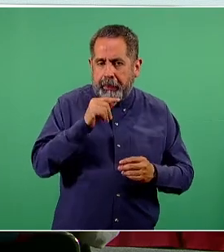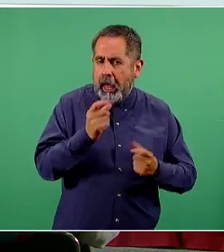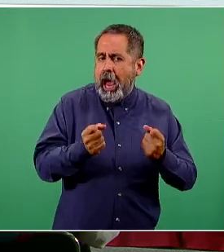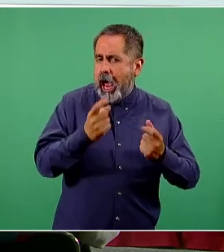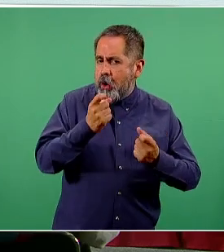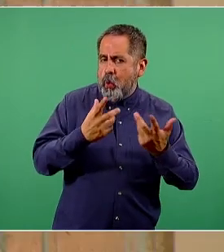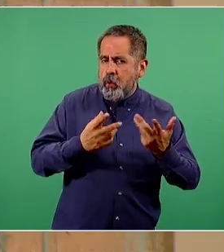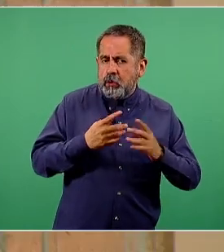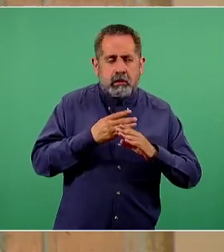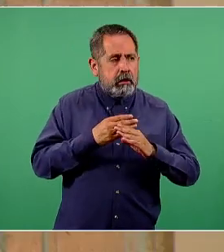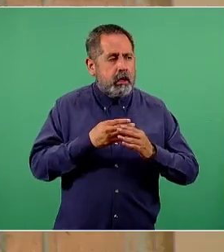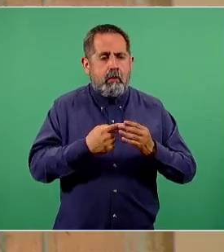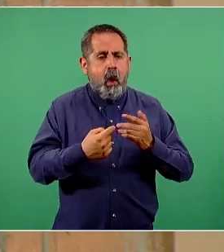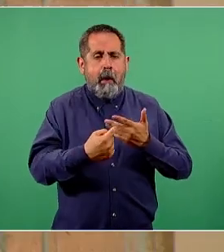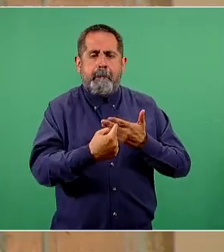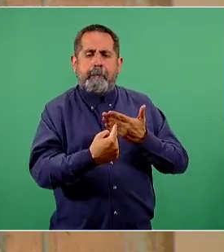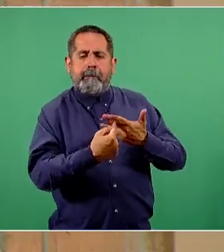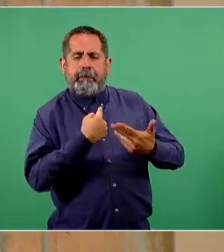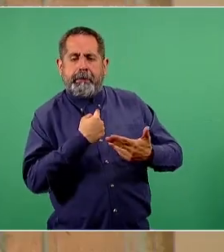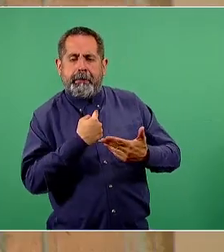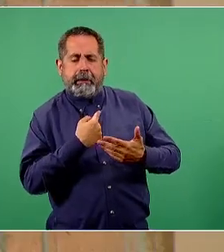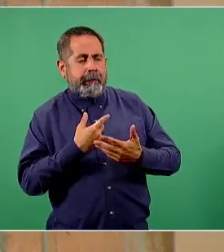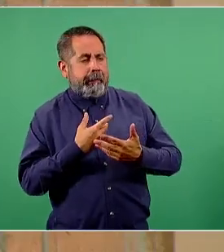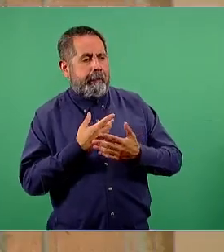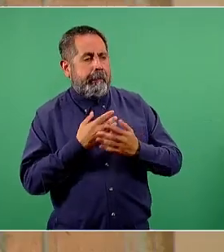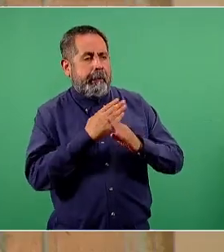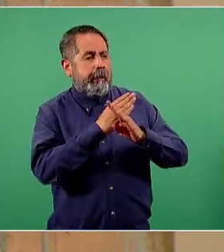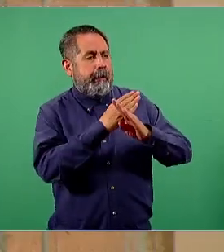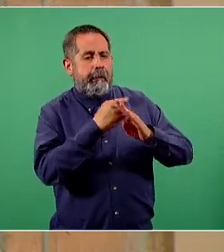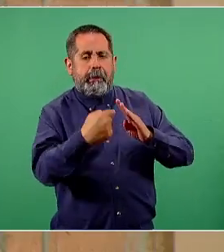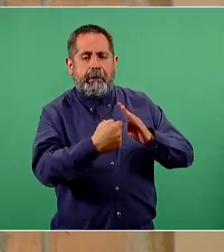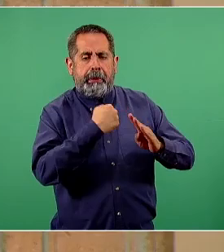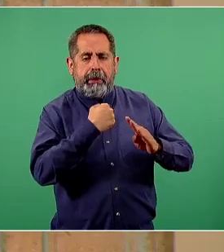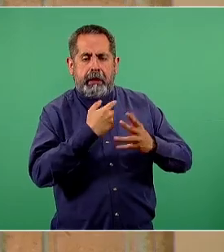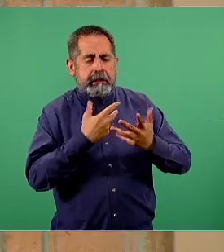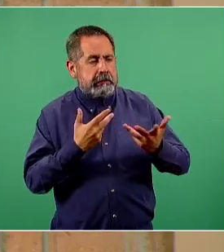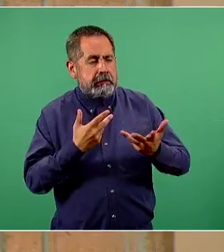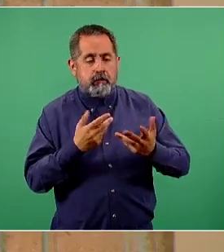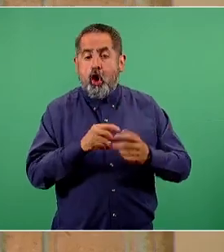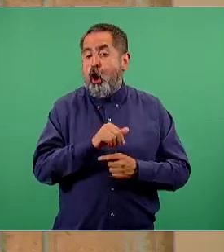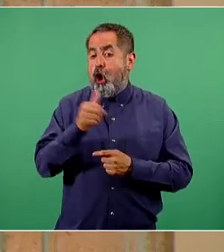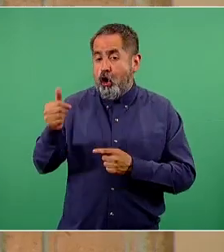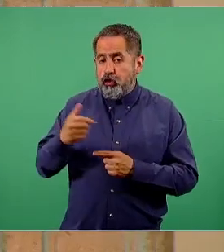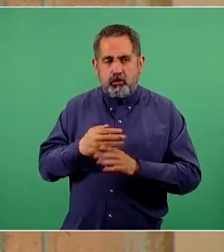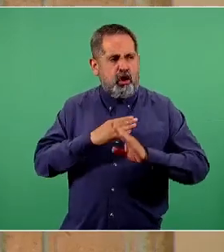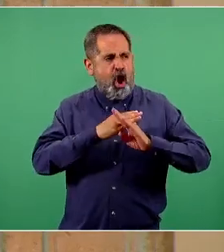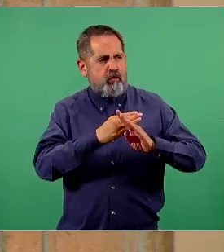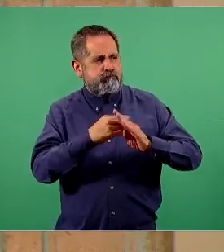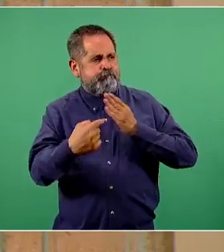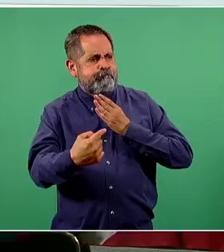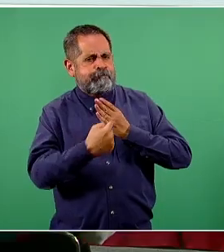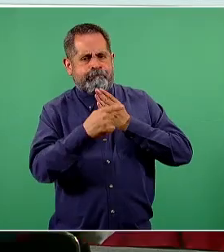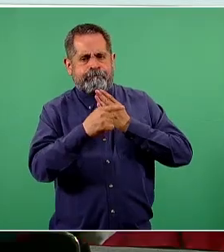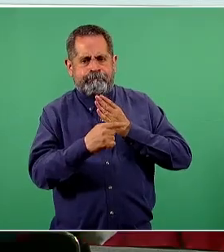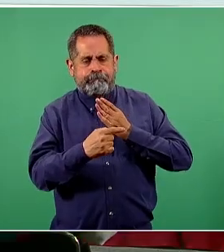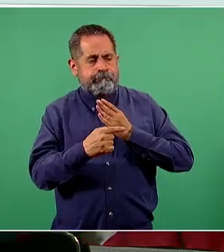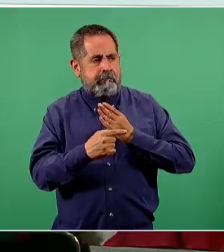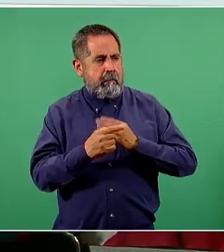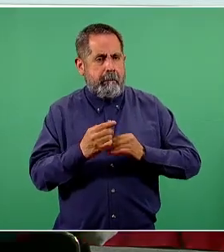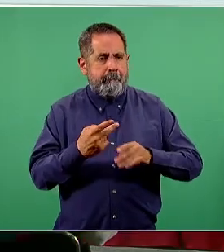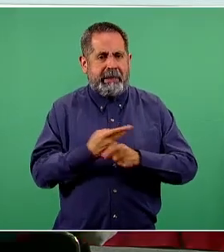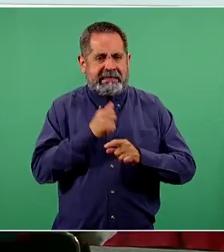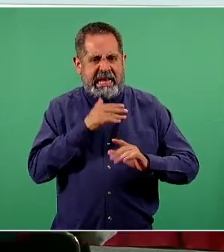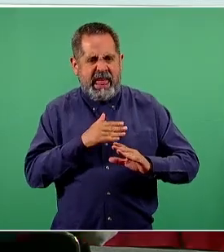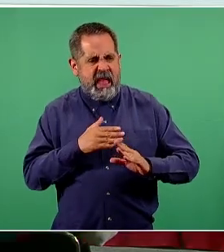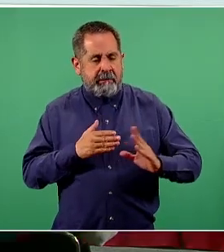Estos anticuerpos neutralizantes son los que efectivamente podrían neutralizar al virus. Para ello, para